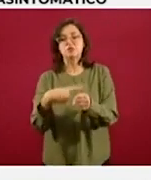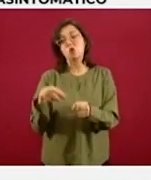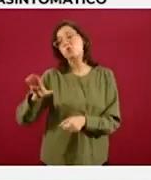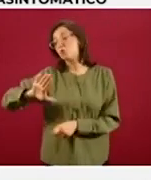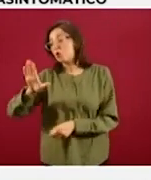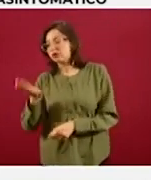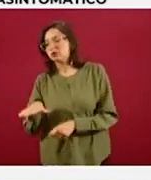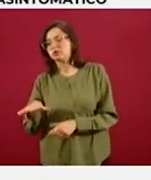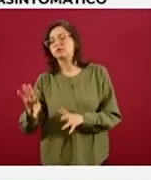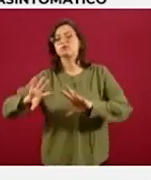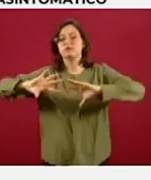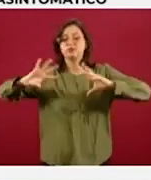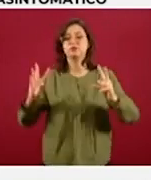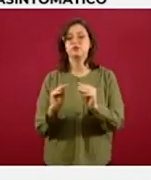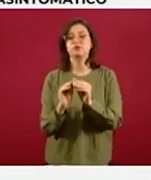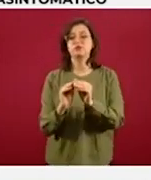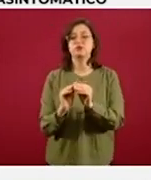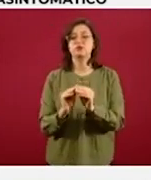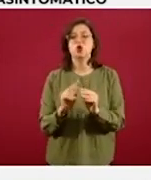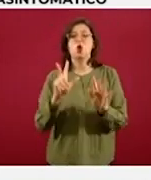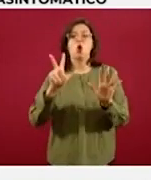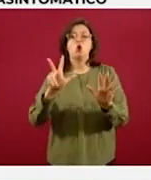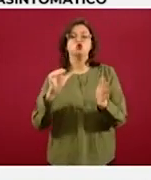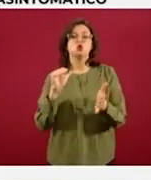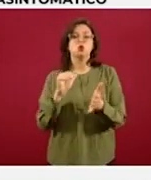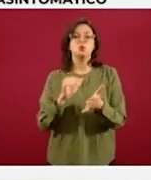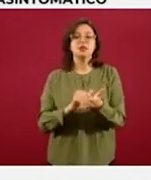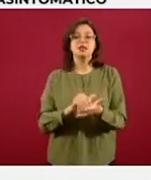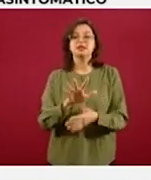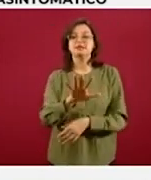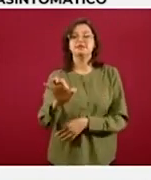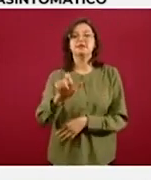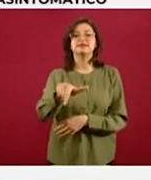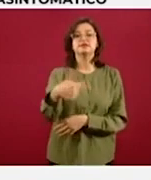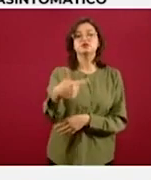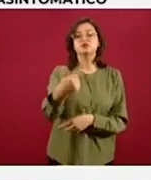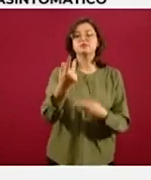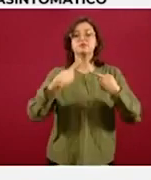de 8,512 personas en México.